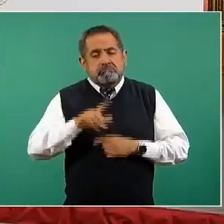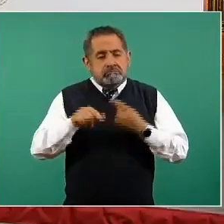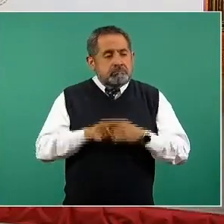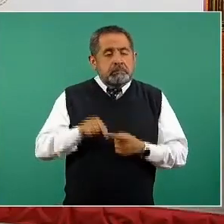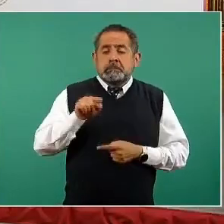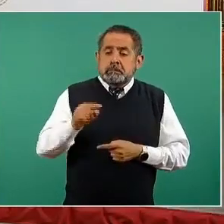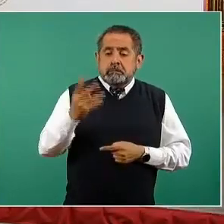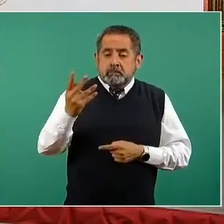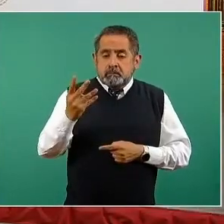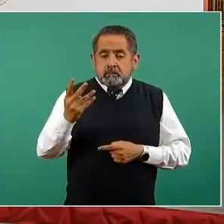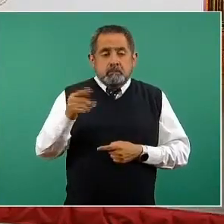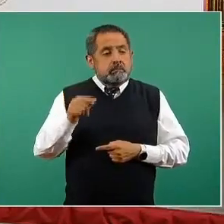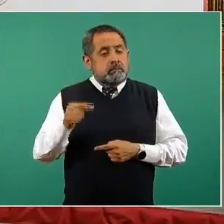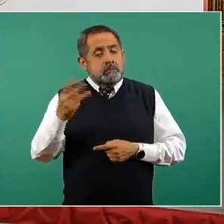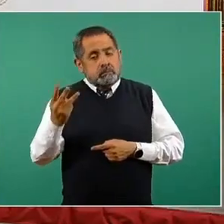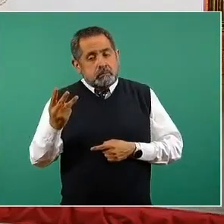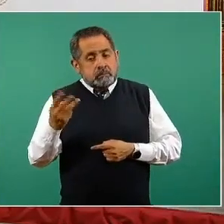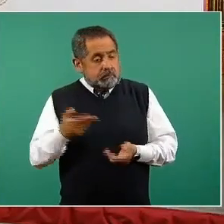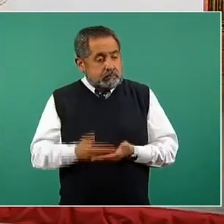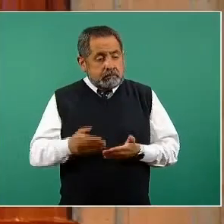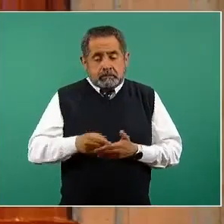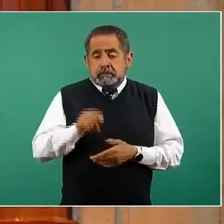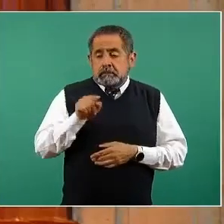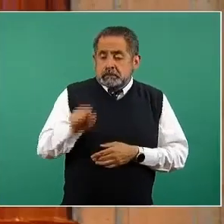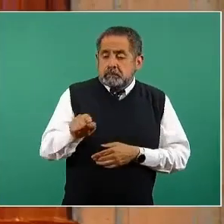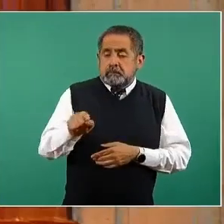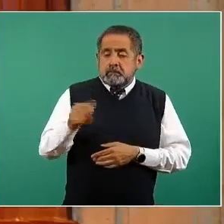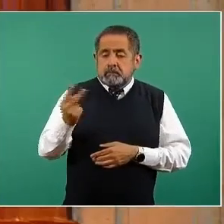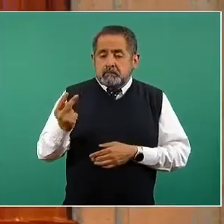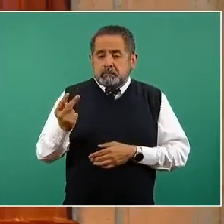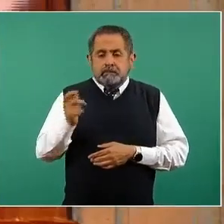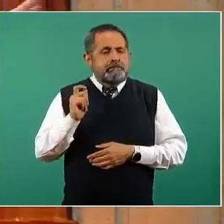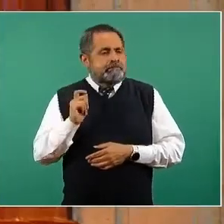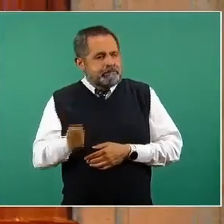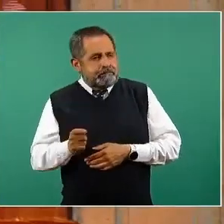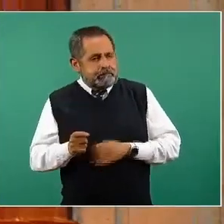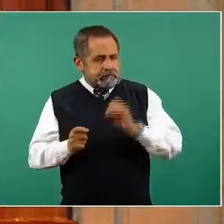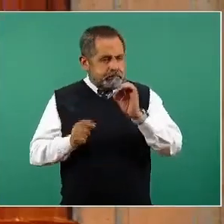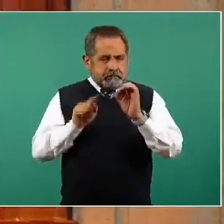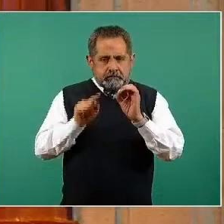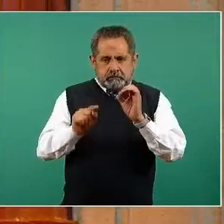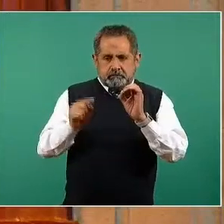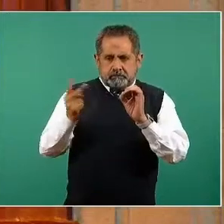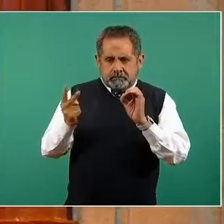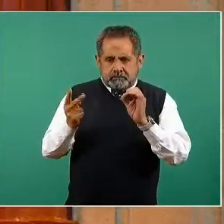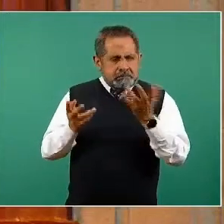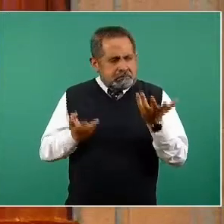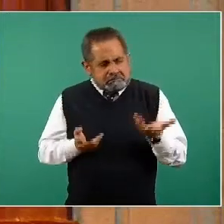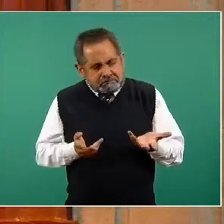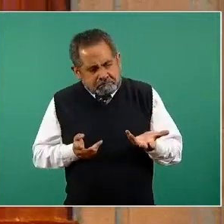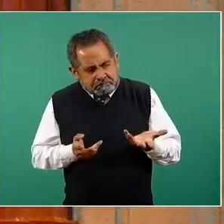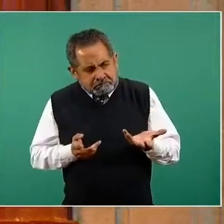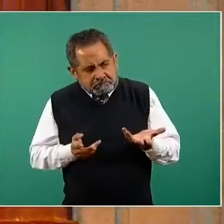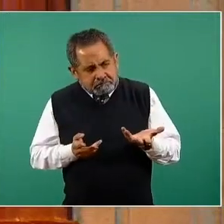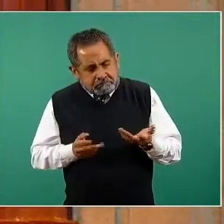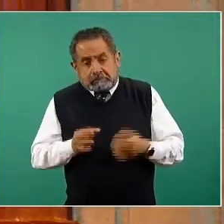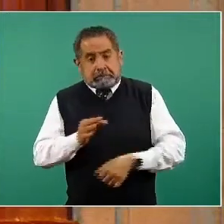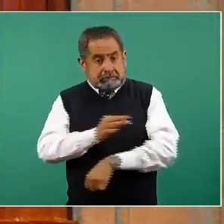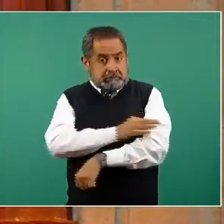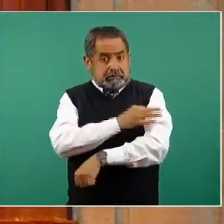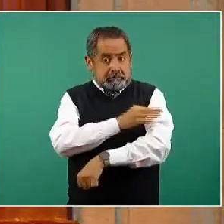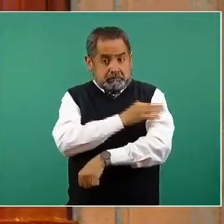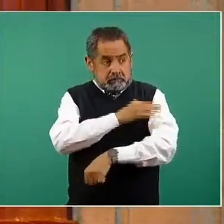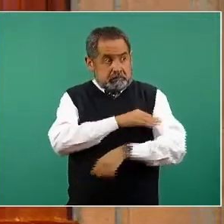0.4, 0.3, ahora es del 0.2. ¿Qué quiere decir esto? Que independientemente de que la cantidad de dosis